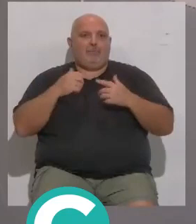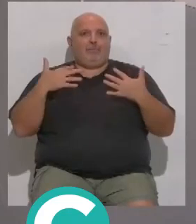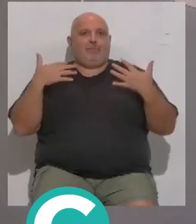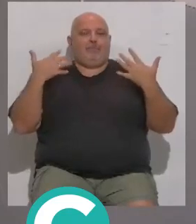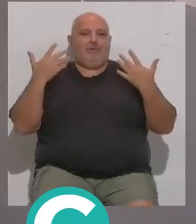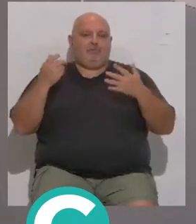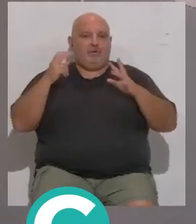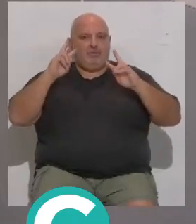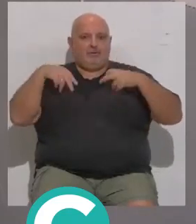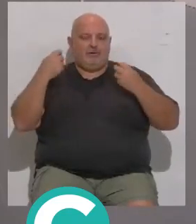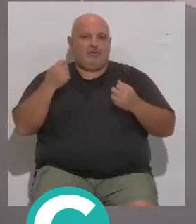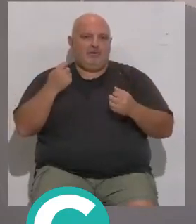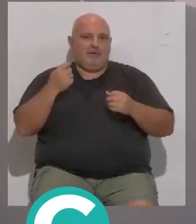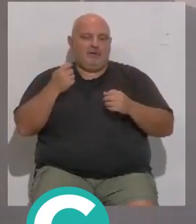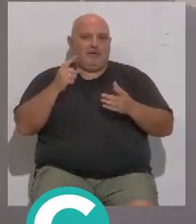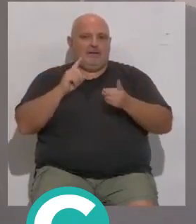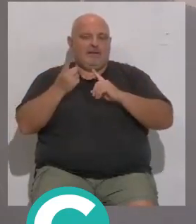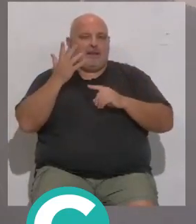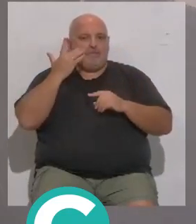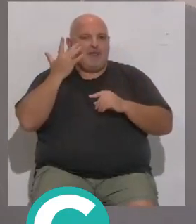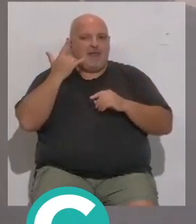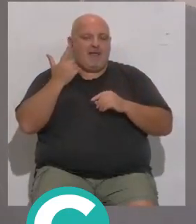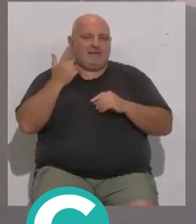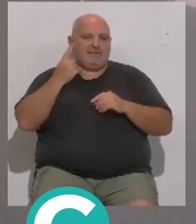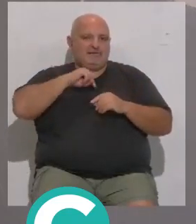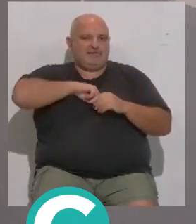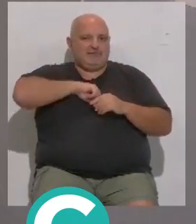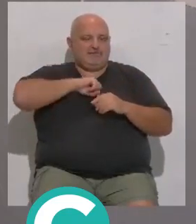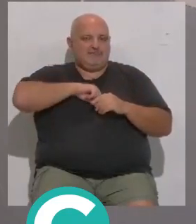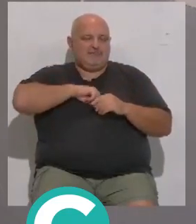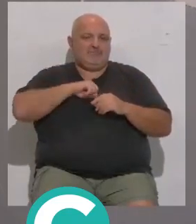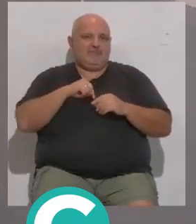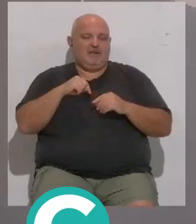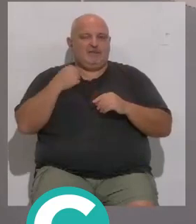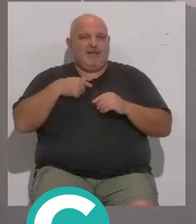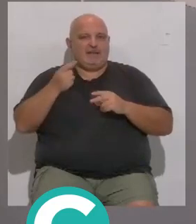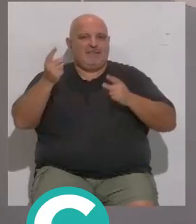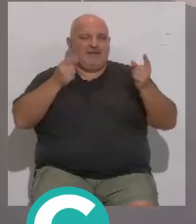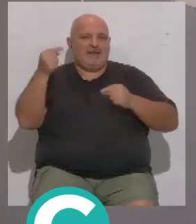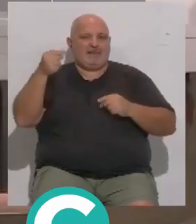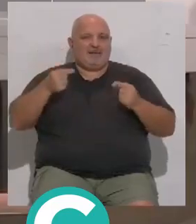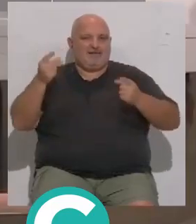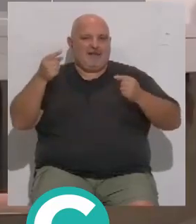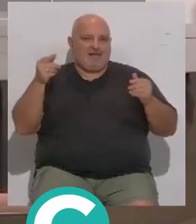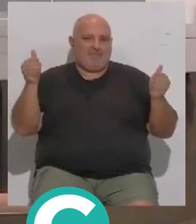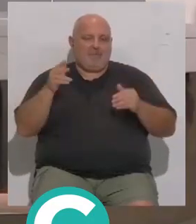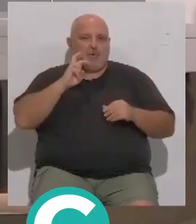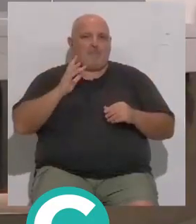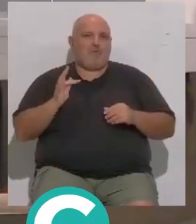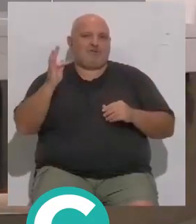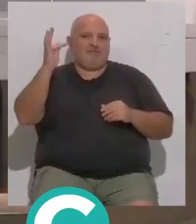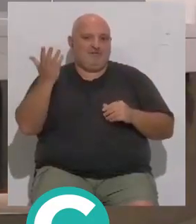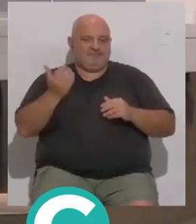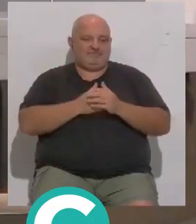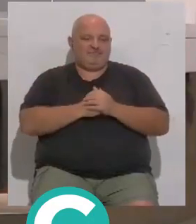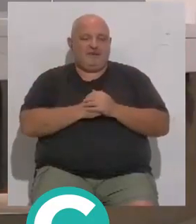te permite también limpiar un poquito la cabeza y que los fantasmas vayan desapareciendo. Y por encima de todo, lo más